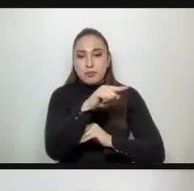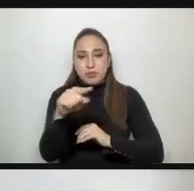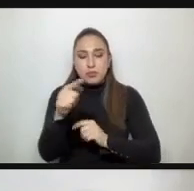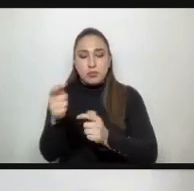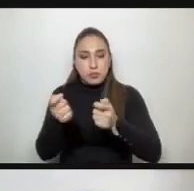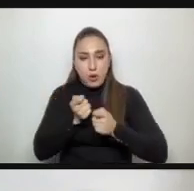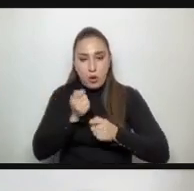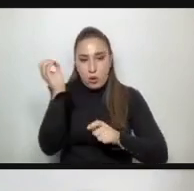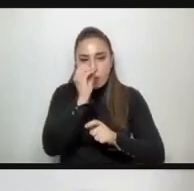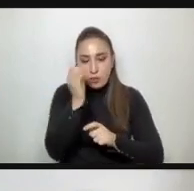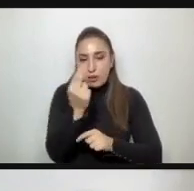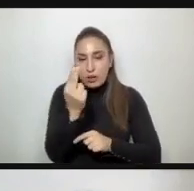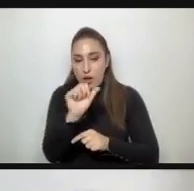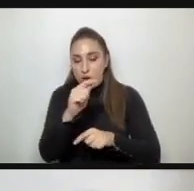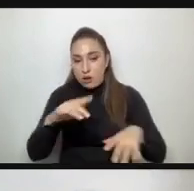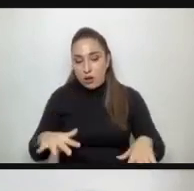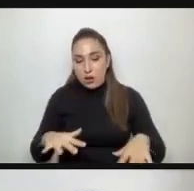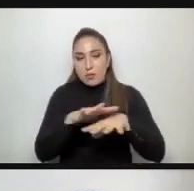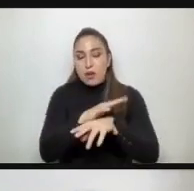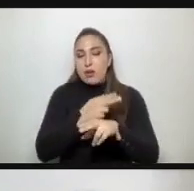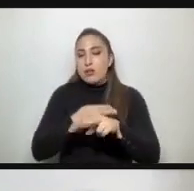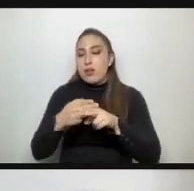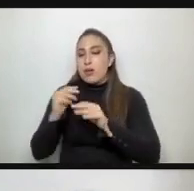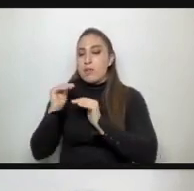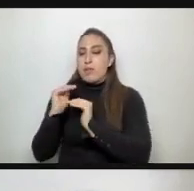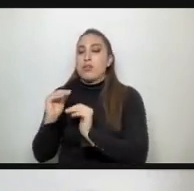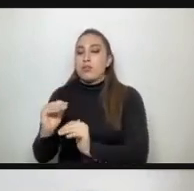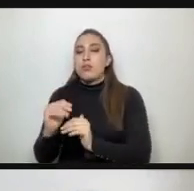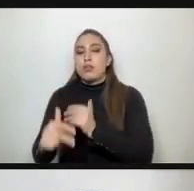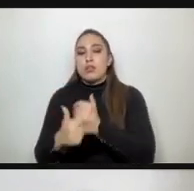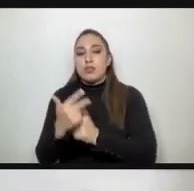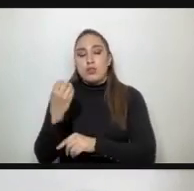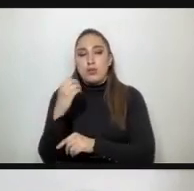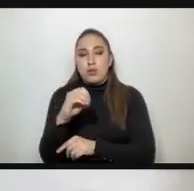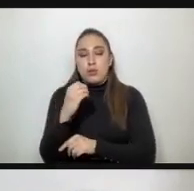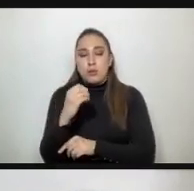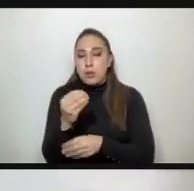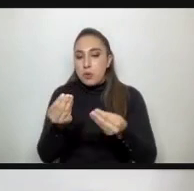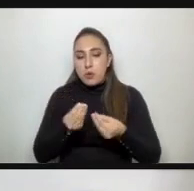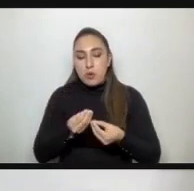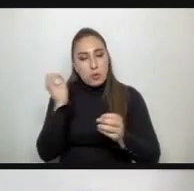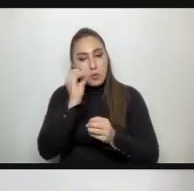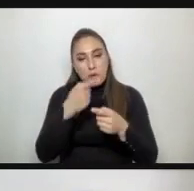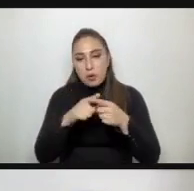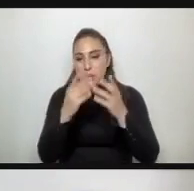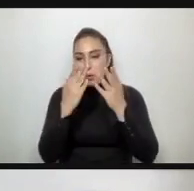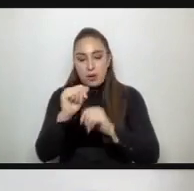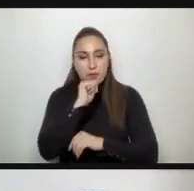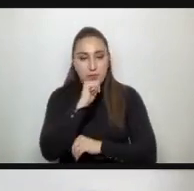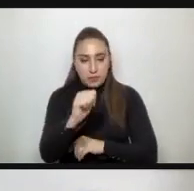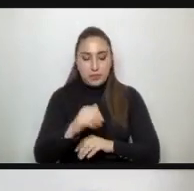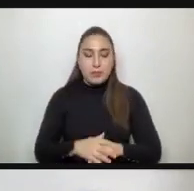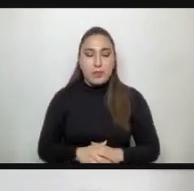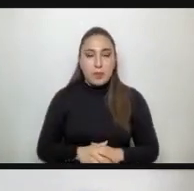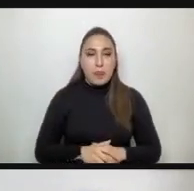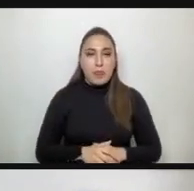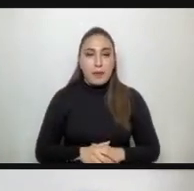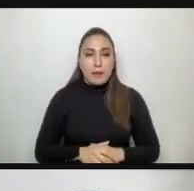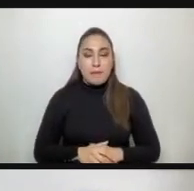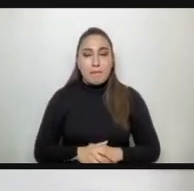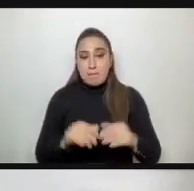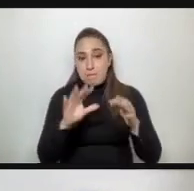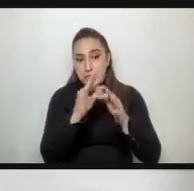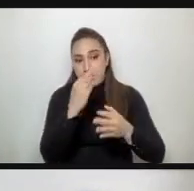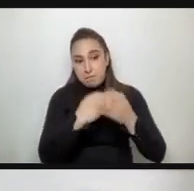hicieran llegar observaciones a más tardar el 13 de octubre, sin que recibiéramos observación alguna. En virtud de lo